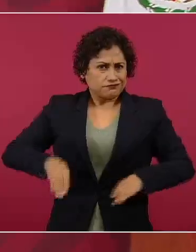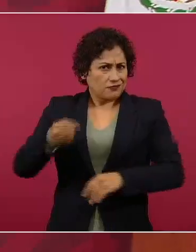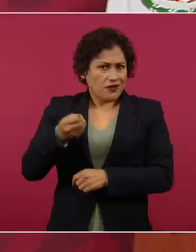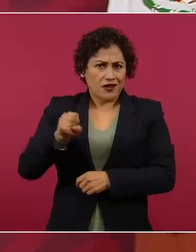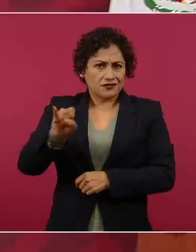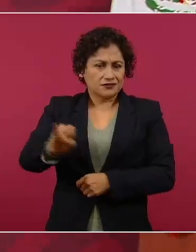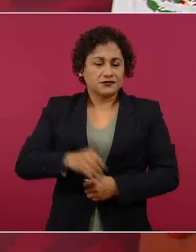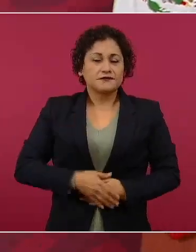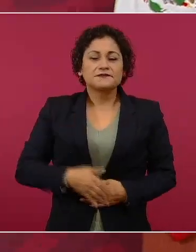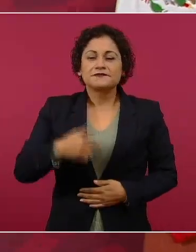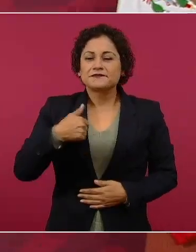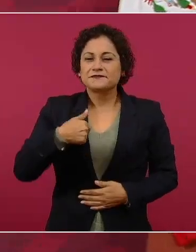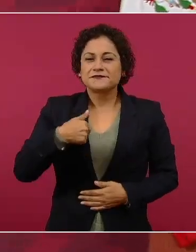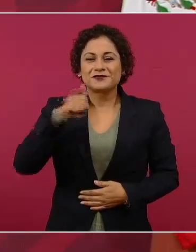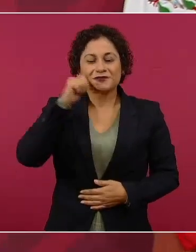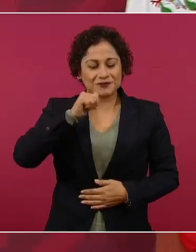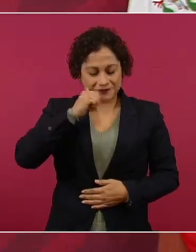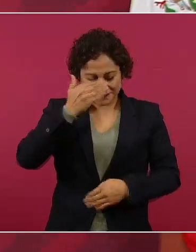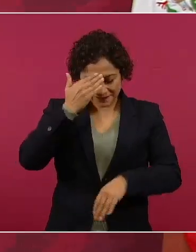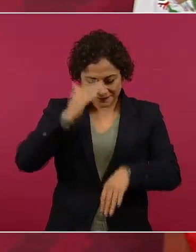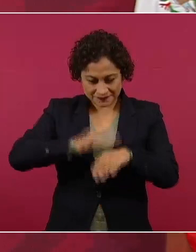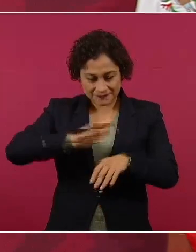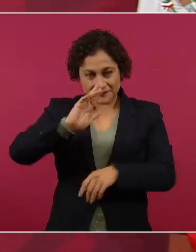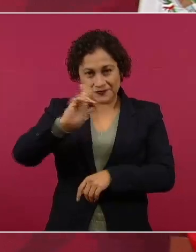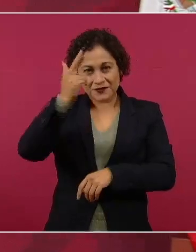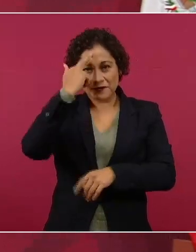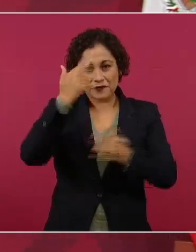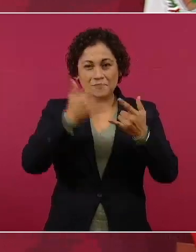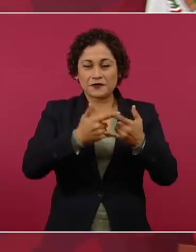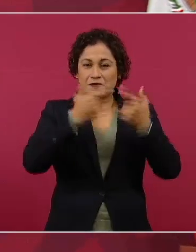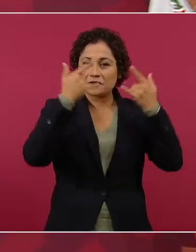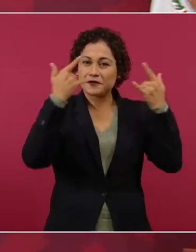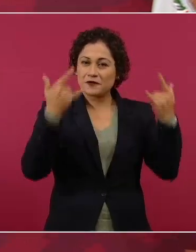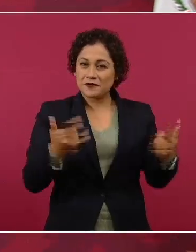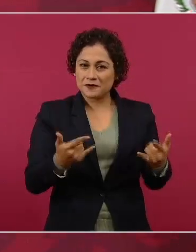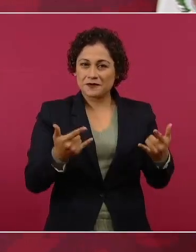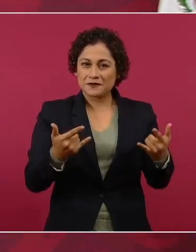Siempre me acuerdo de la fábula, del cuento aquel de